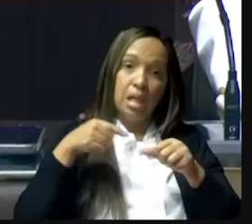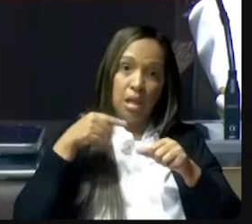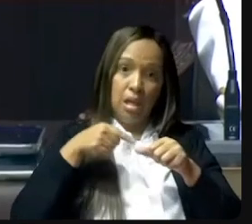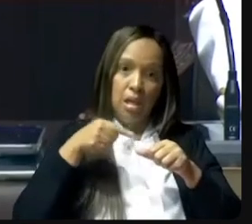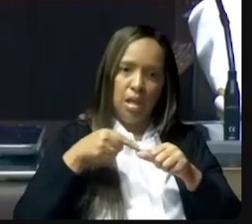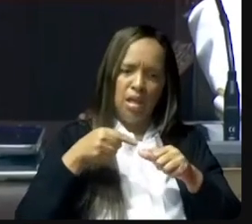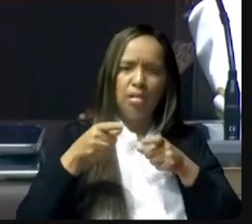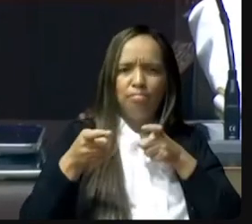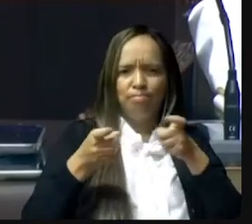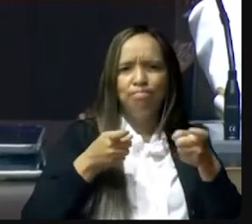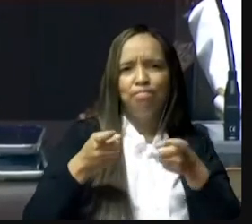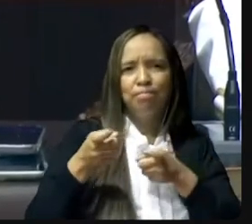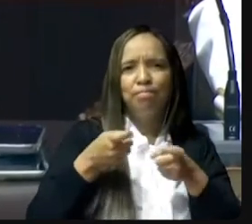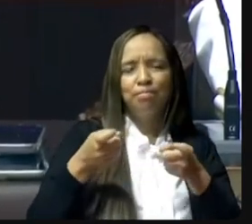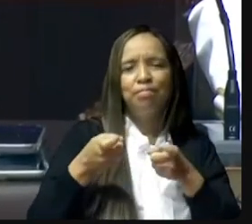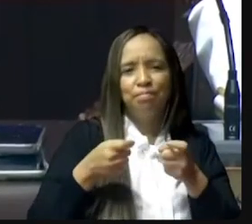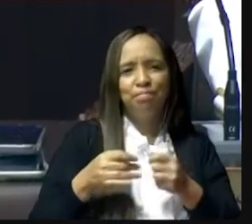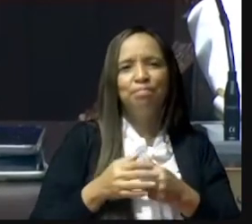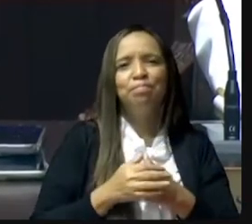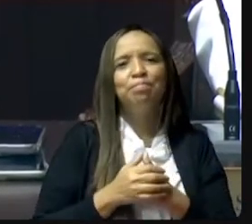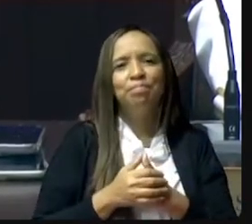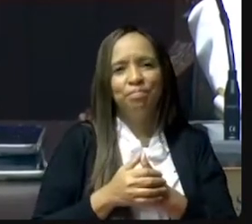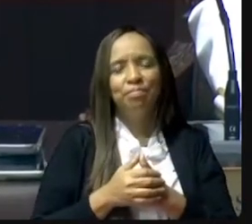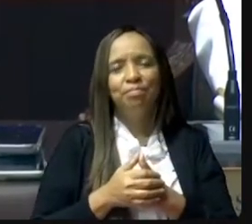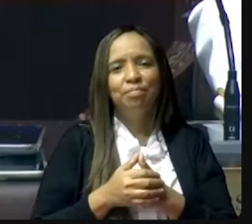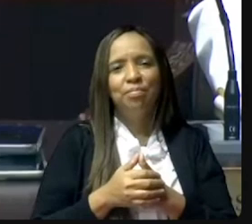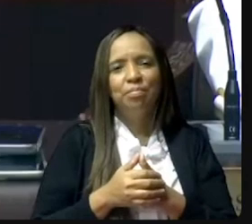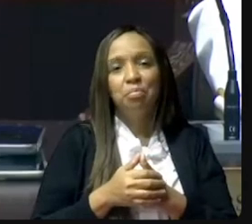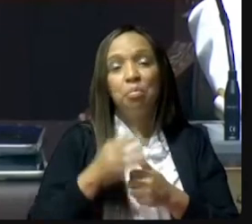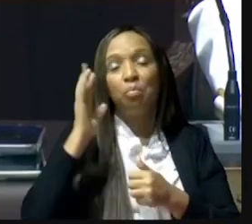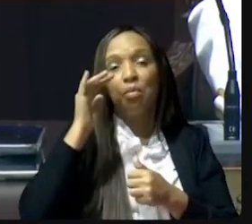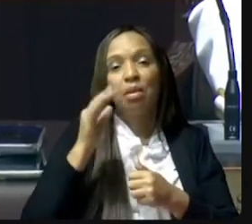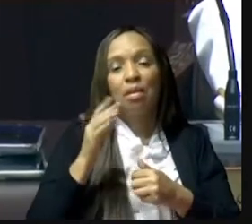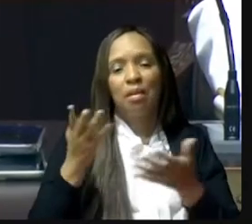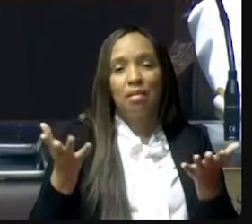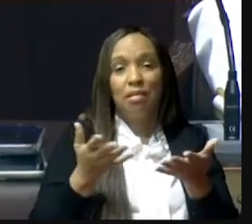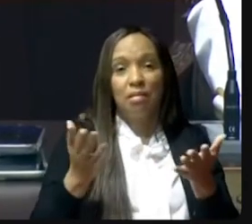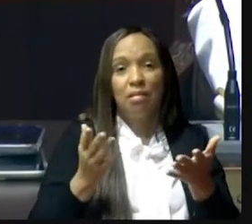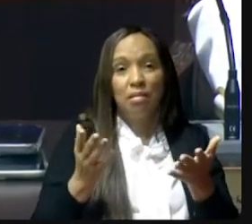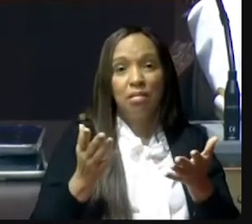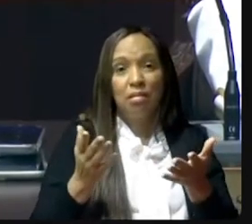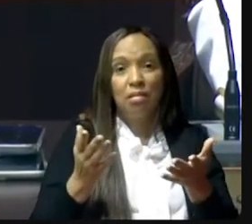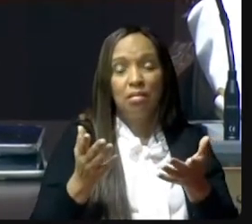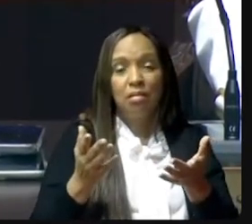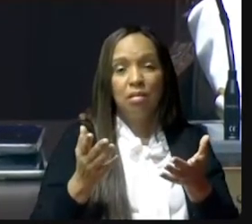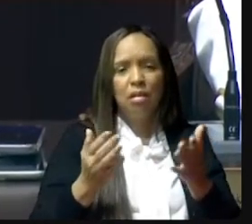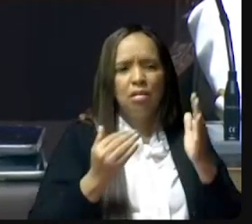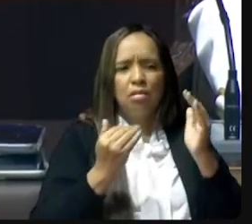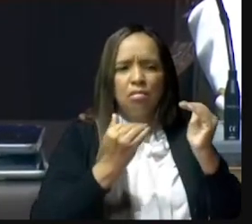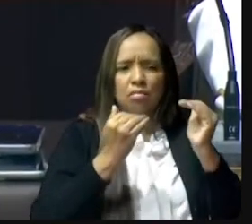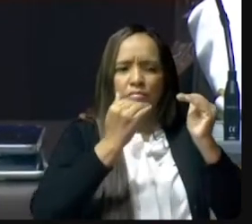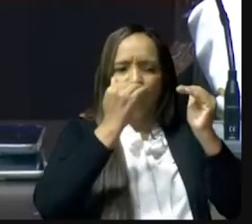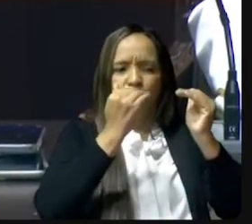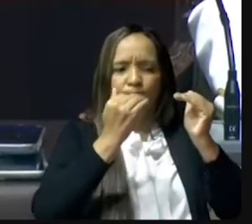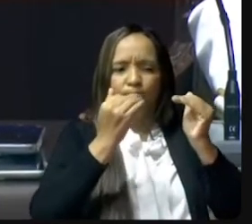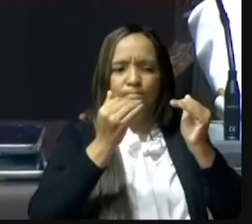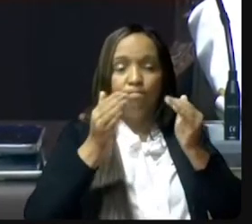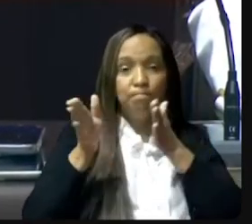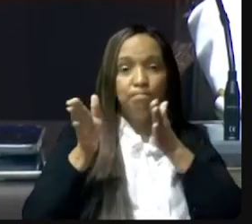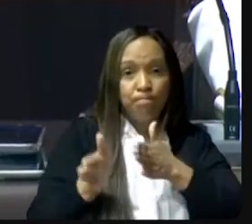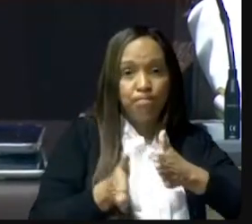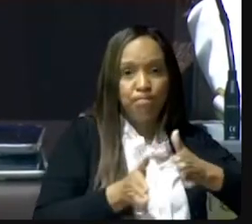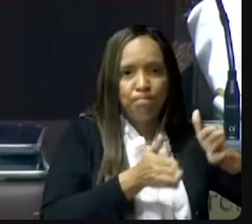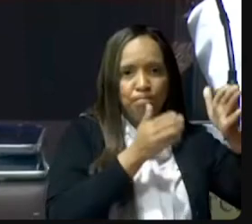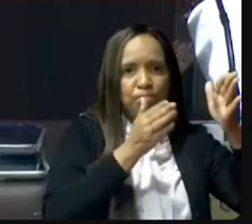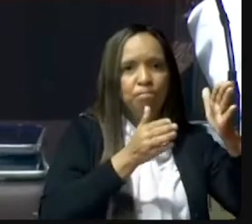trabajos porque aquí hay un orden sucesoral establecido que es lo que permite que las